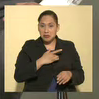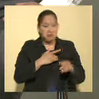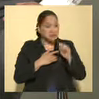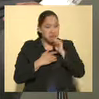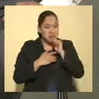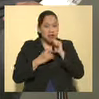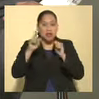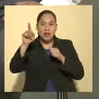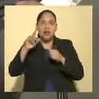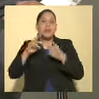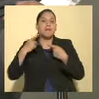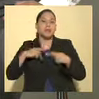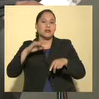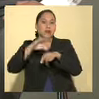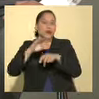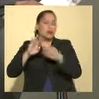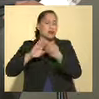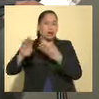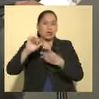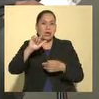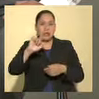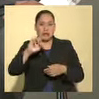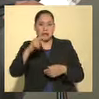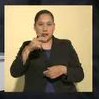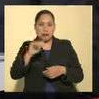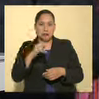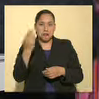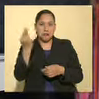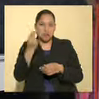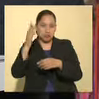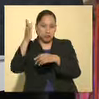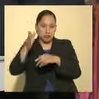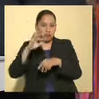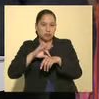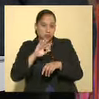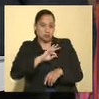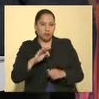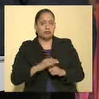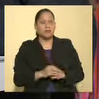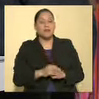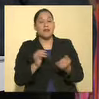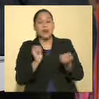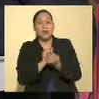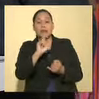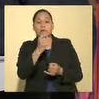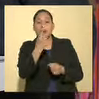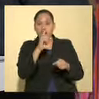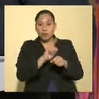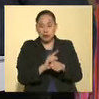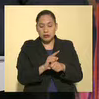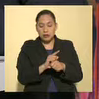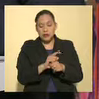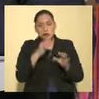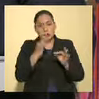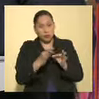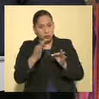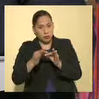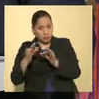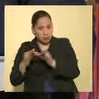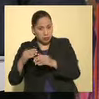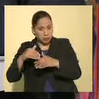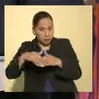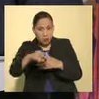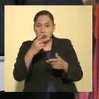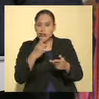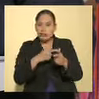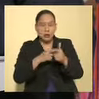al alergólogo también. Son 21 días de tratamiento. Acabando los 21 días, ¿tenemos que continuar después, en un par de meses? No, nada más es